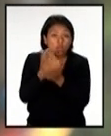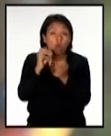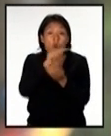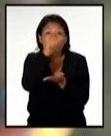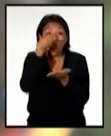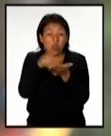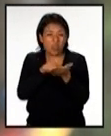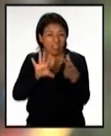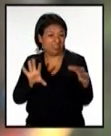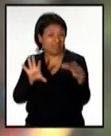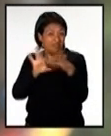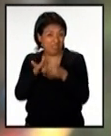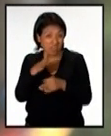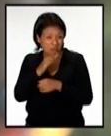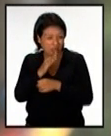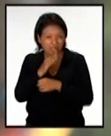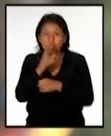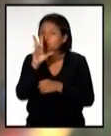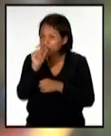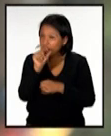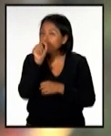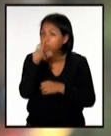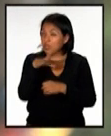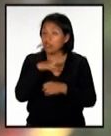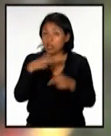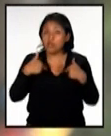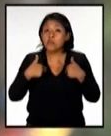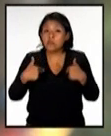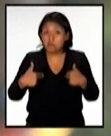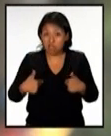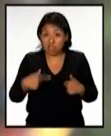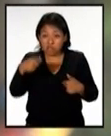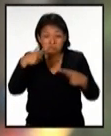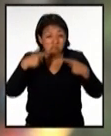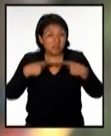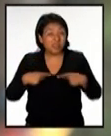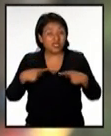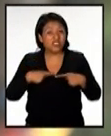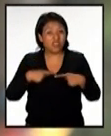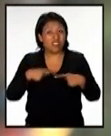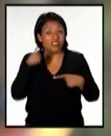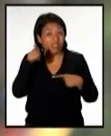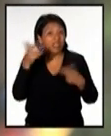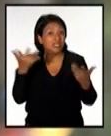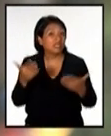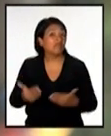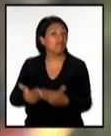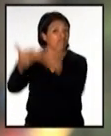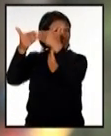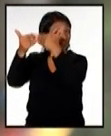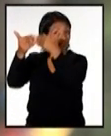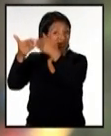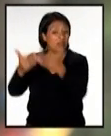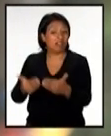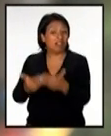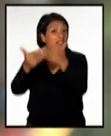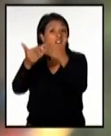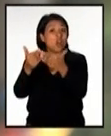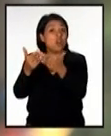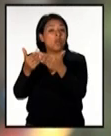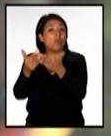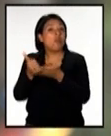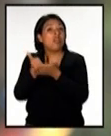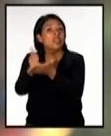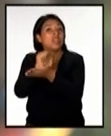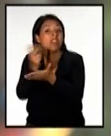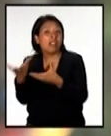lugar que no está accesible, sino que los seres humanos somos una gran barrera para lograr la inclusión de las